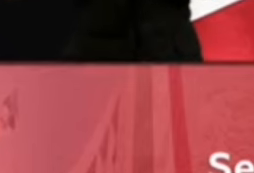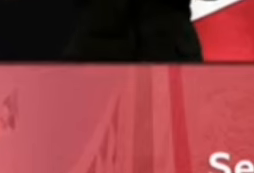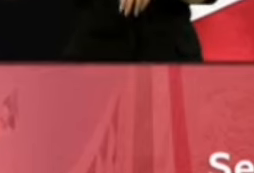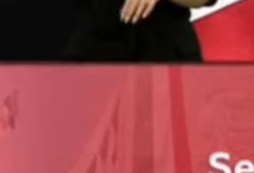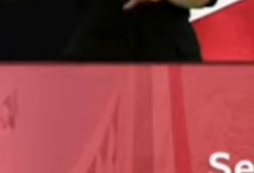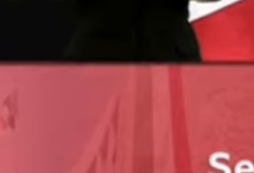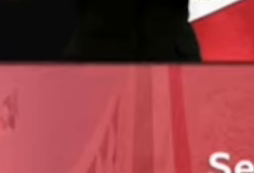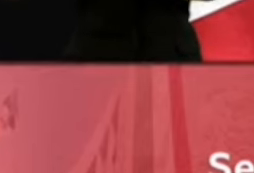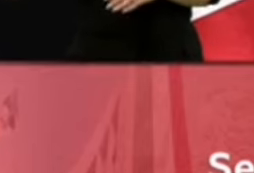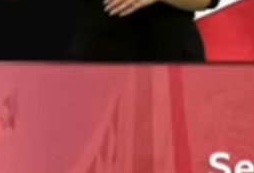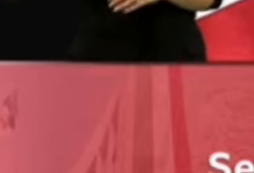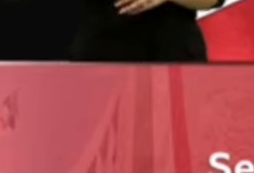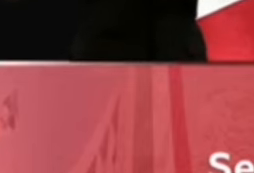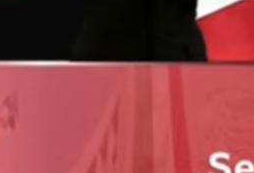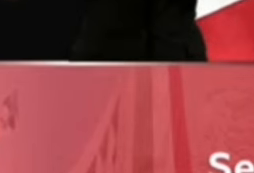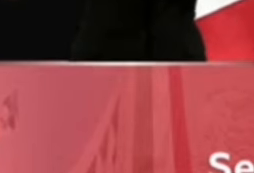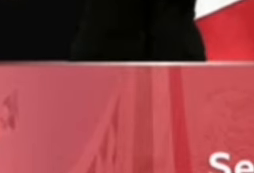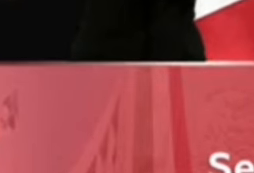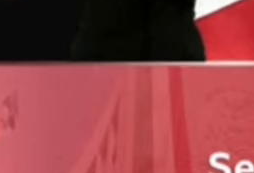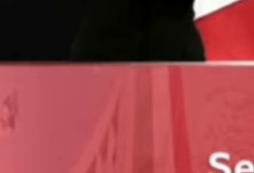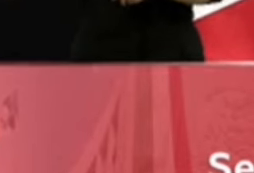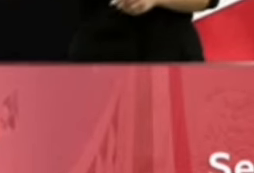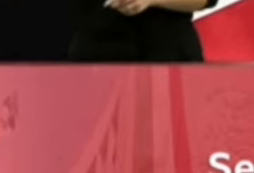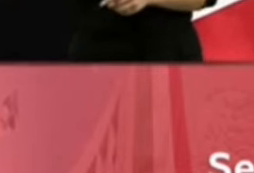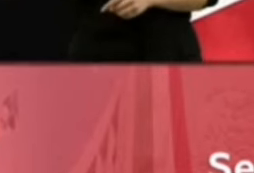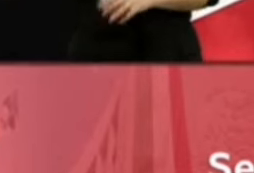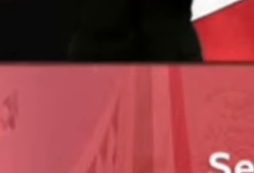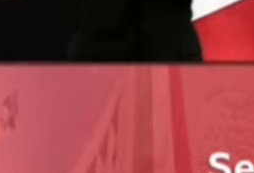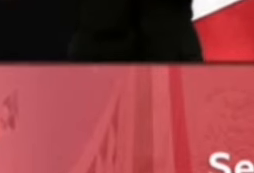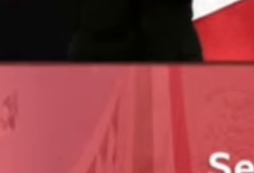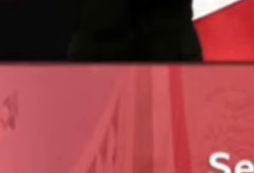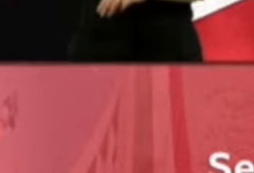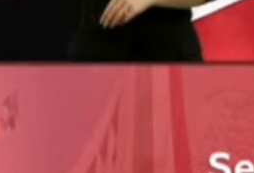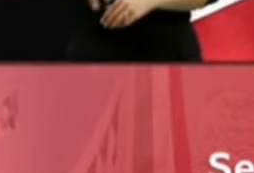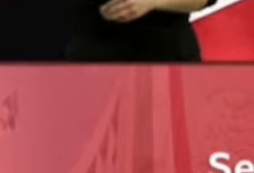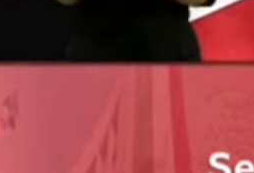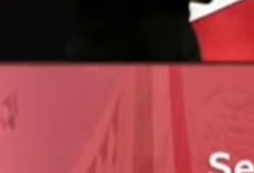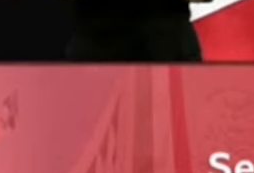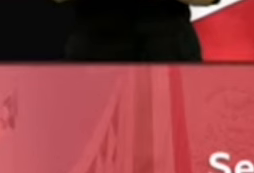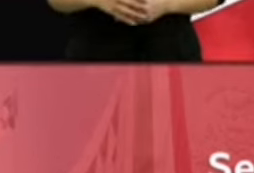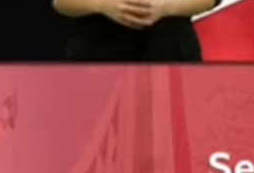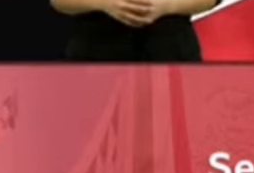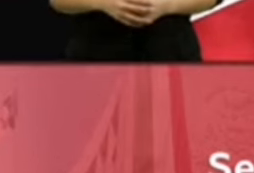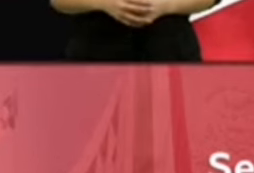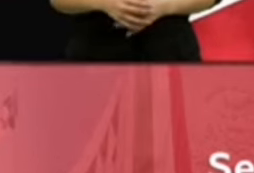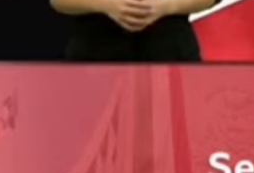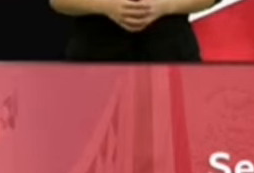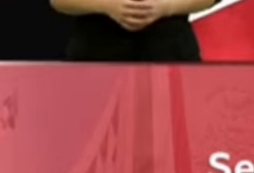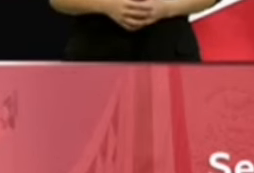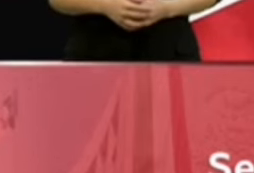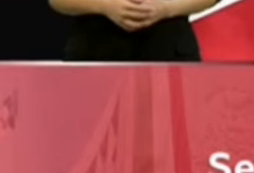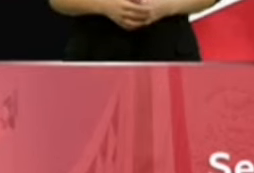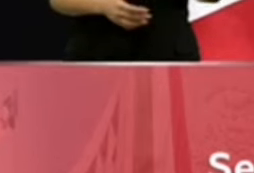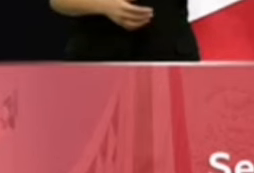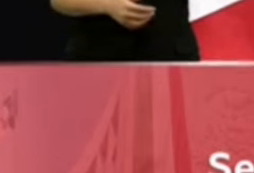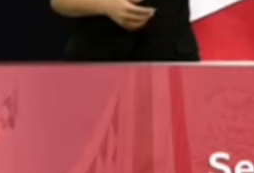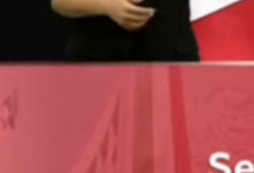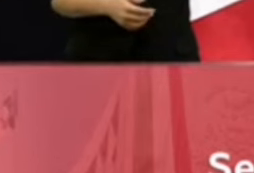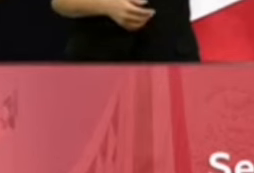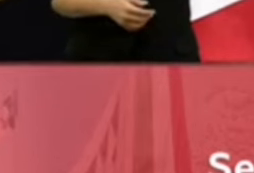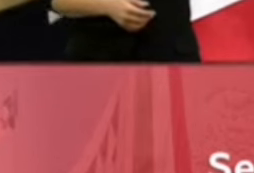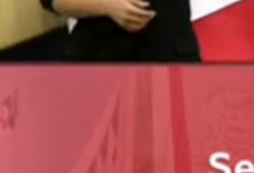expresión de agravio hacia su persona, la cual respeto de manera absoluta y permanente.